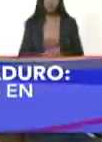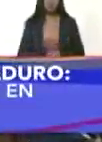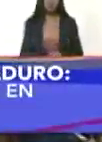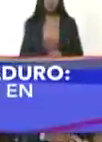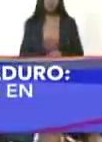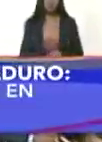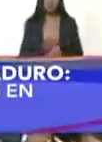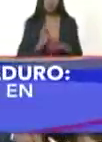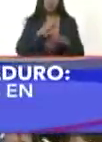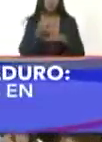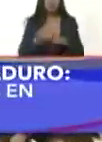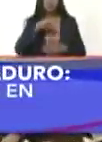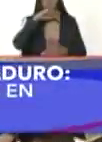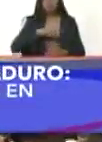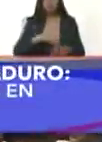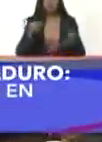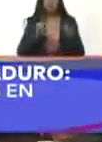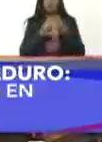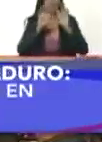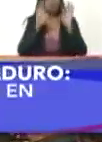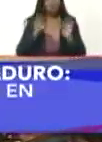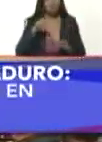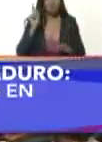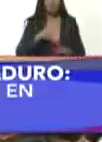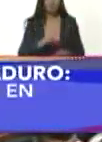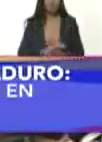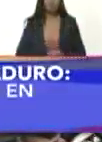el proyecto histórico.